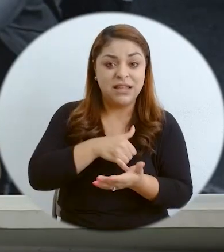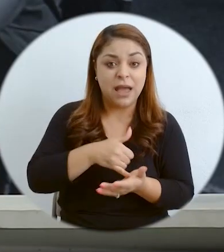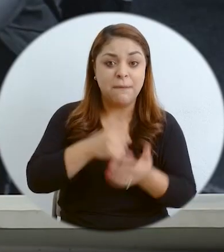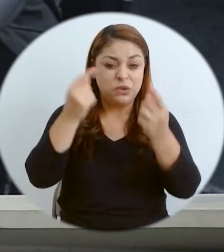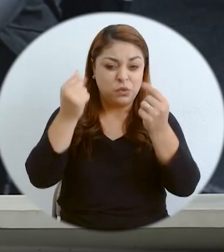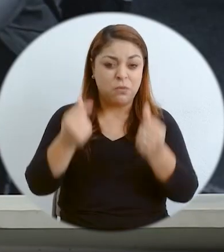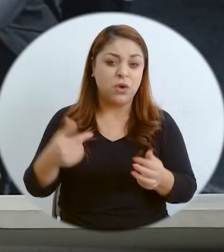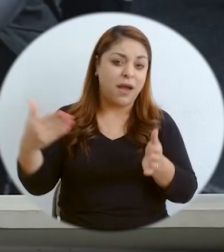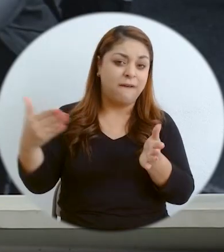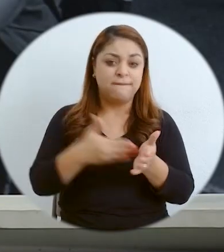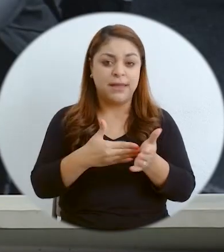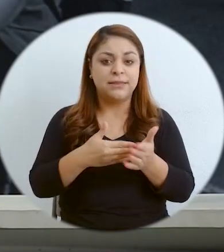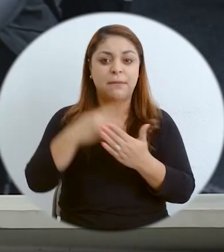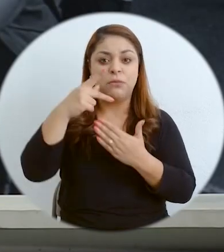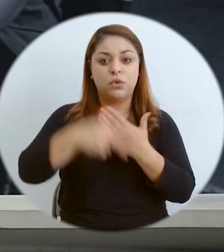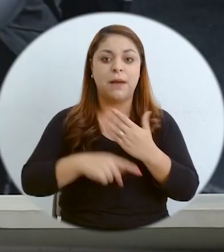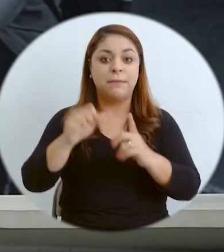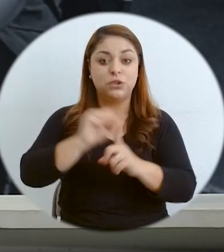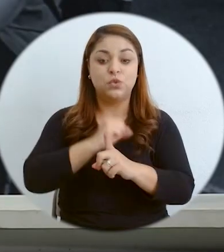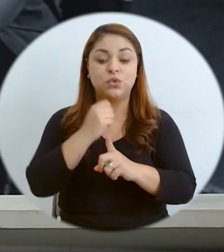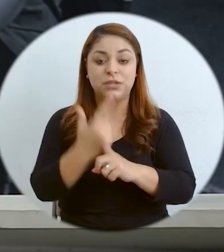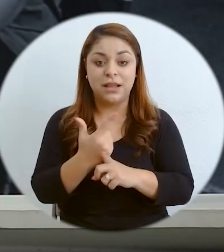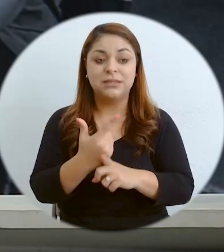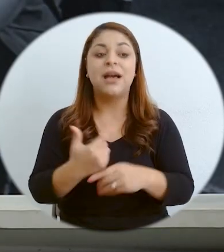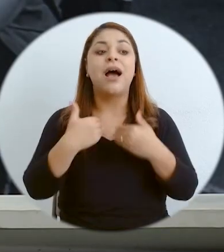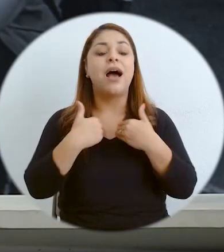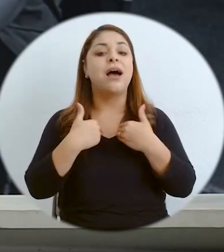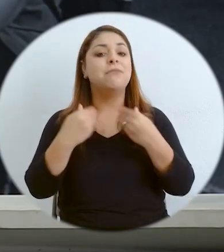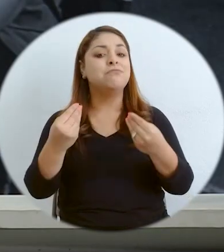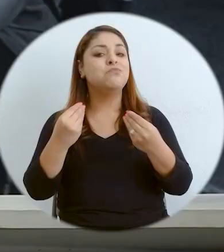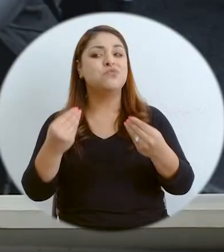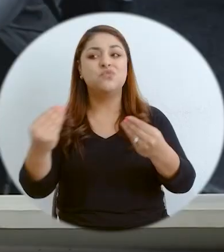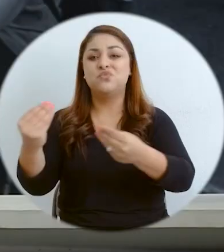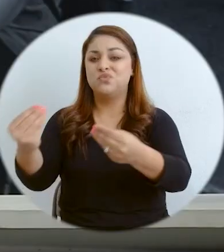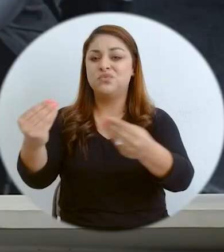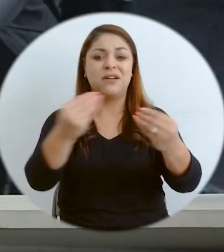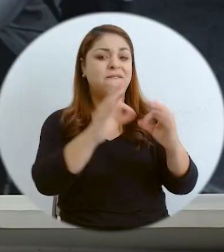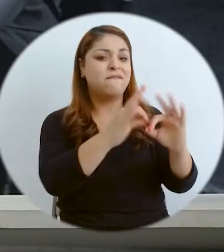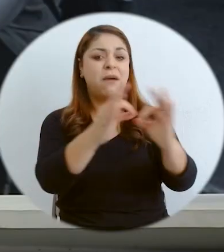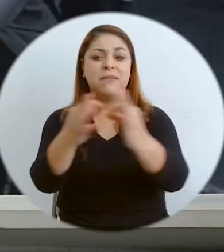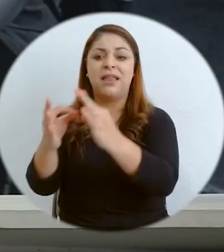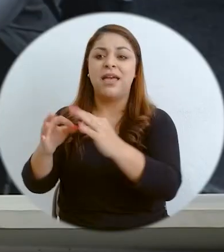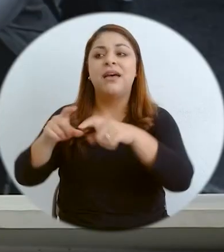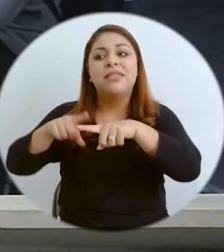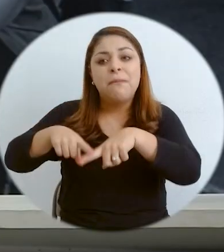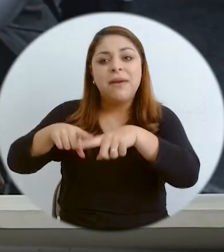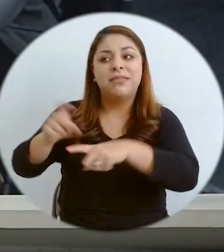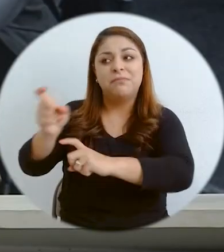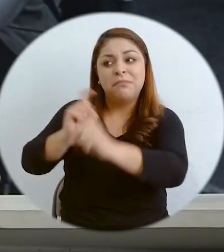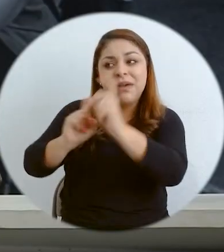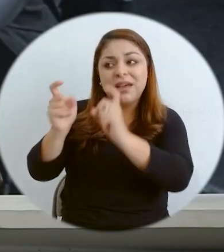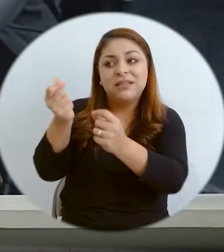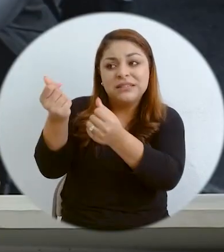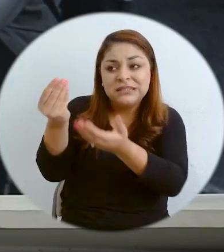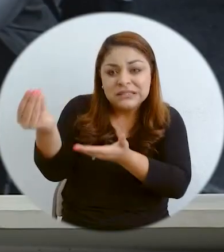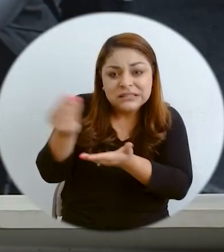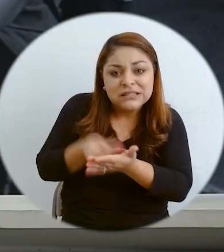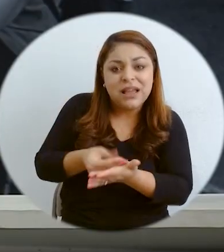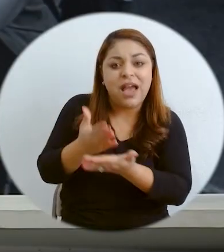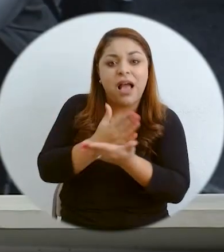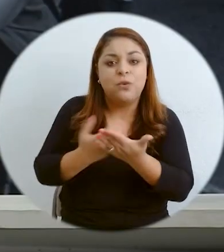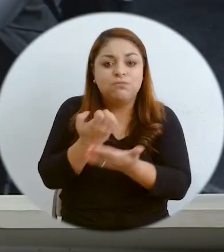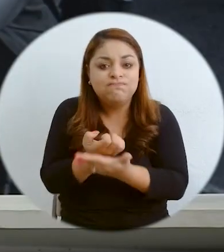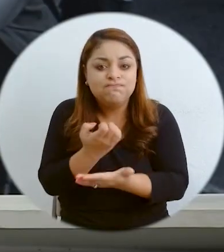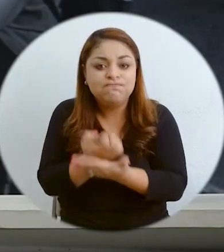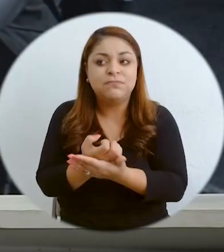el presupuesto afecta a los programas sociales y hay muchas familias que dependen de una beca, de un